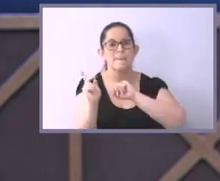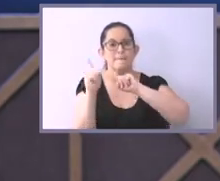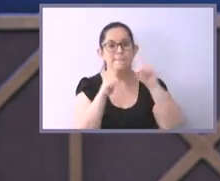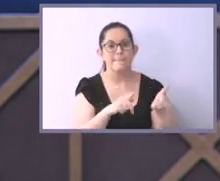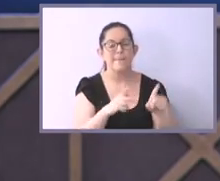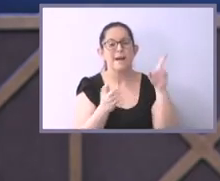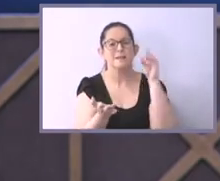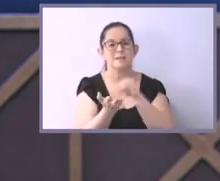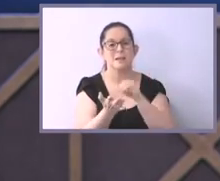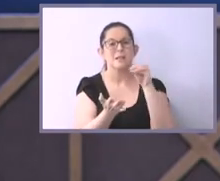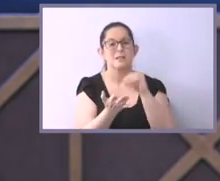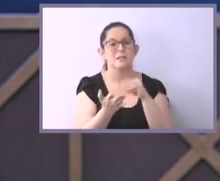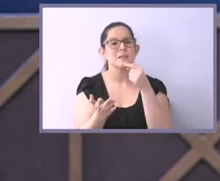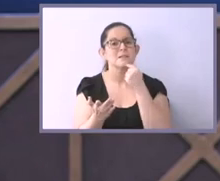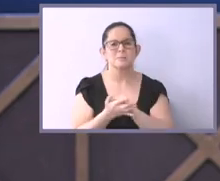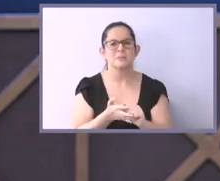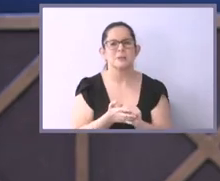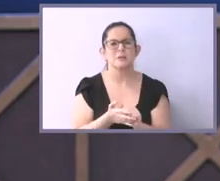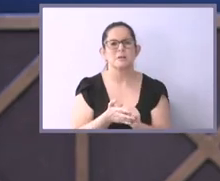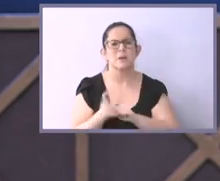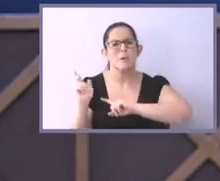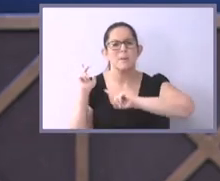a comprar, dice el Espíritu Santo.